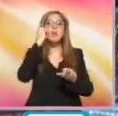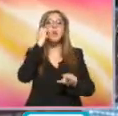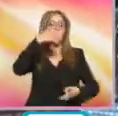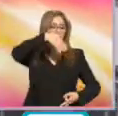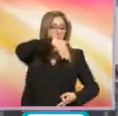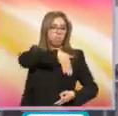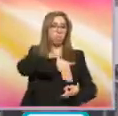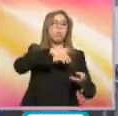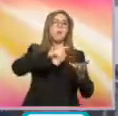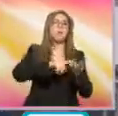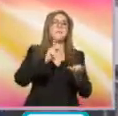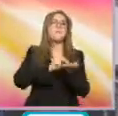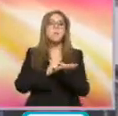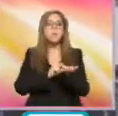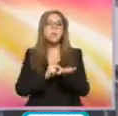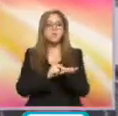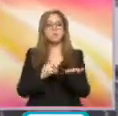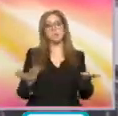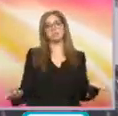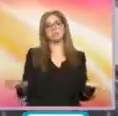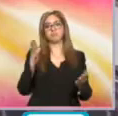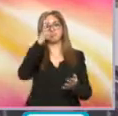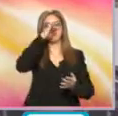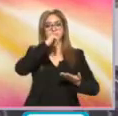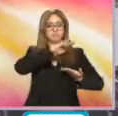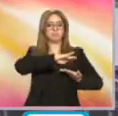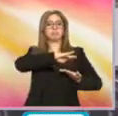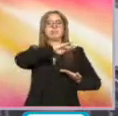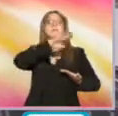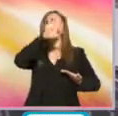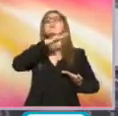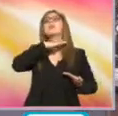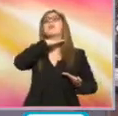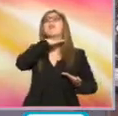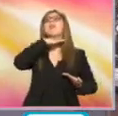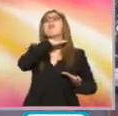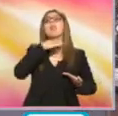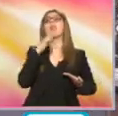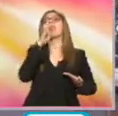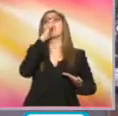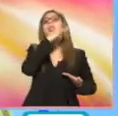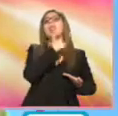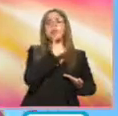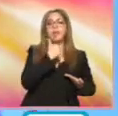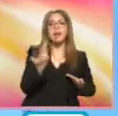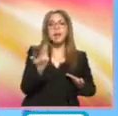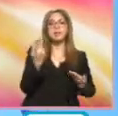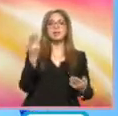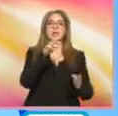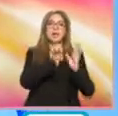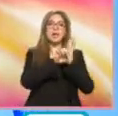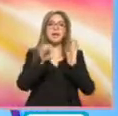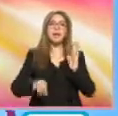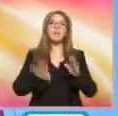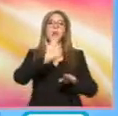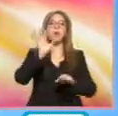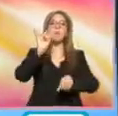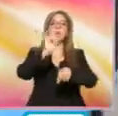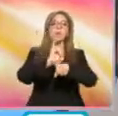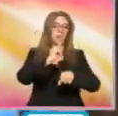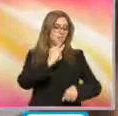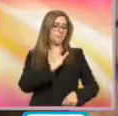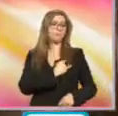grandes? plumas, exactamente. Le pones acá. Lo pones y lo traes como hasta acá casi por el cuello, te llega, ¿no? O sea, realmente ya es entonces un adorno, pudiera ser. Es un adorno, claro.